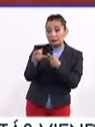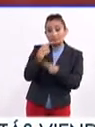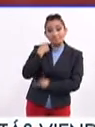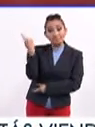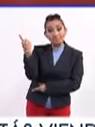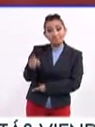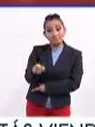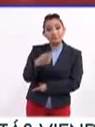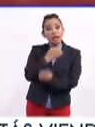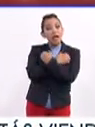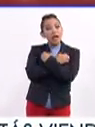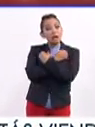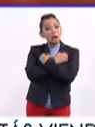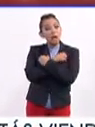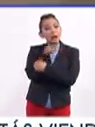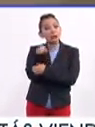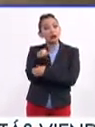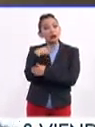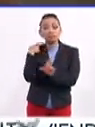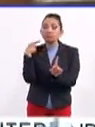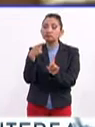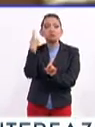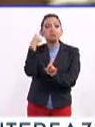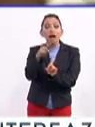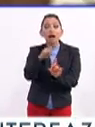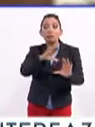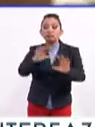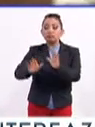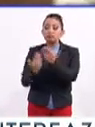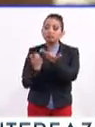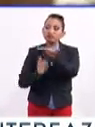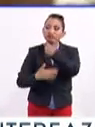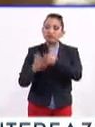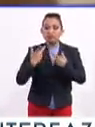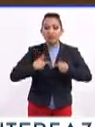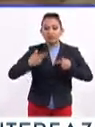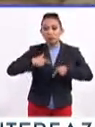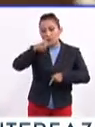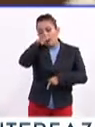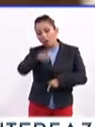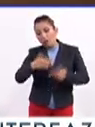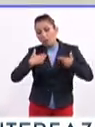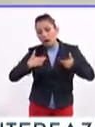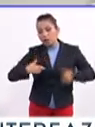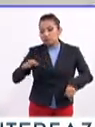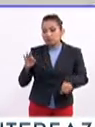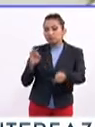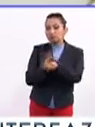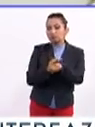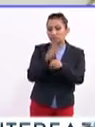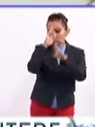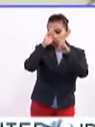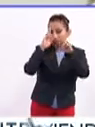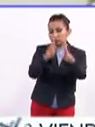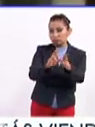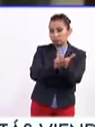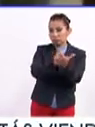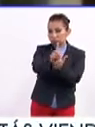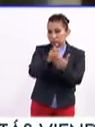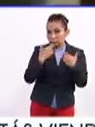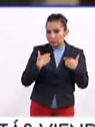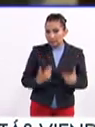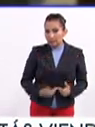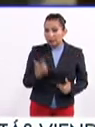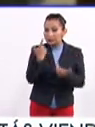que la educación tendrá por objeto el pleno desarrollo de la personalidad humana y el fortalecimiento del respeto a los derechos